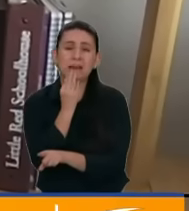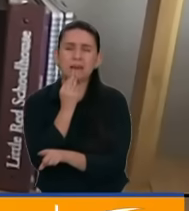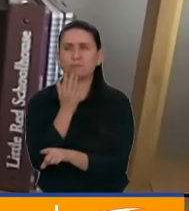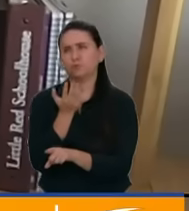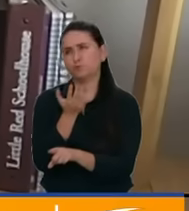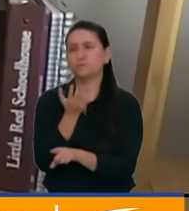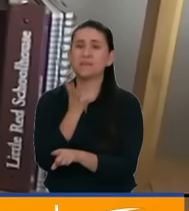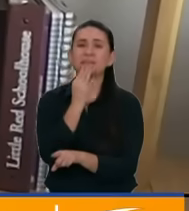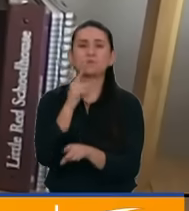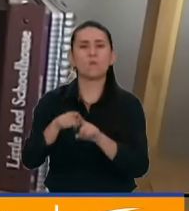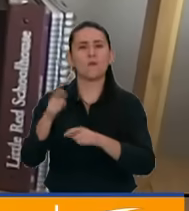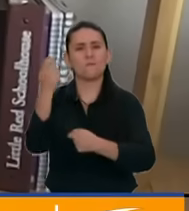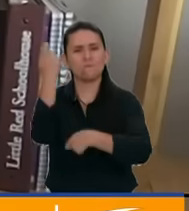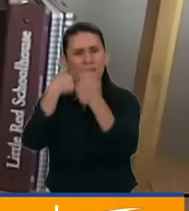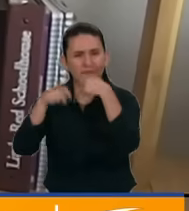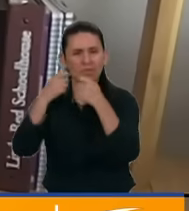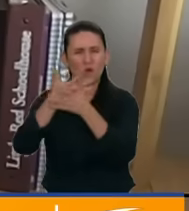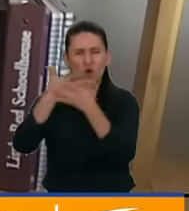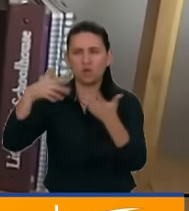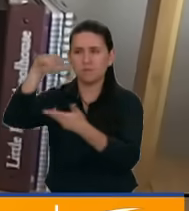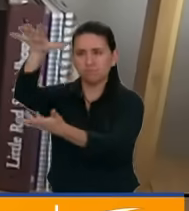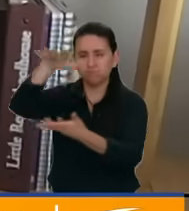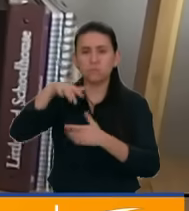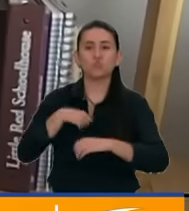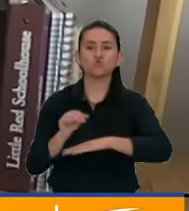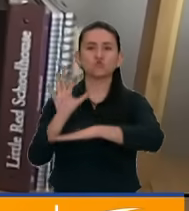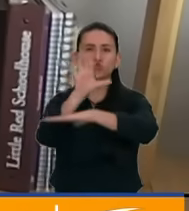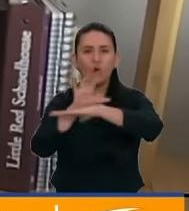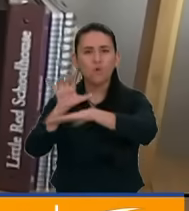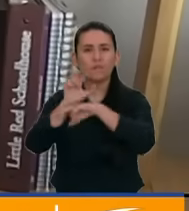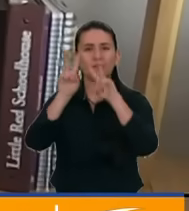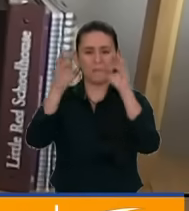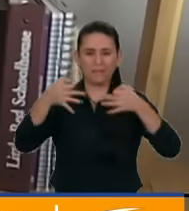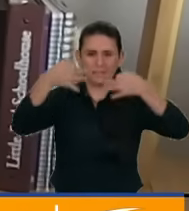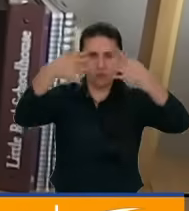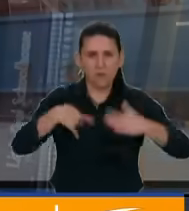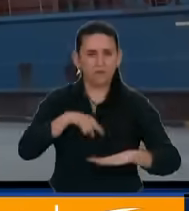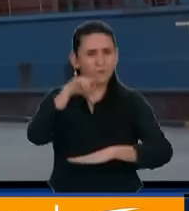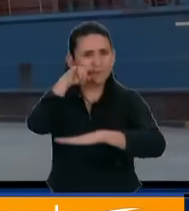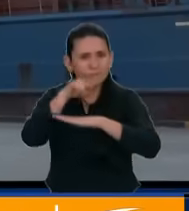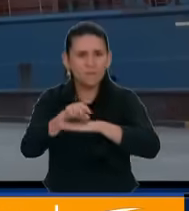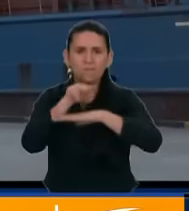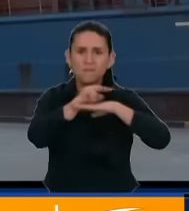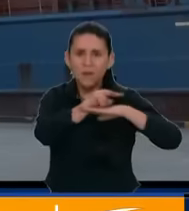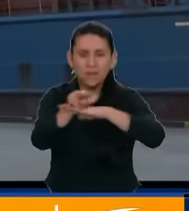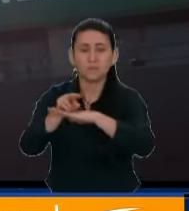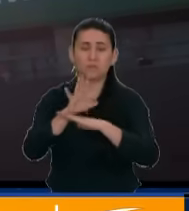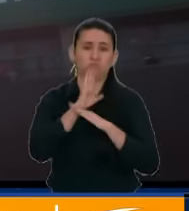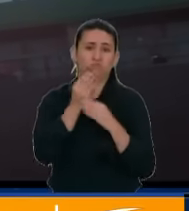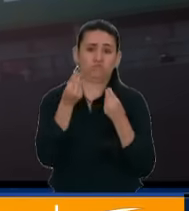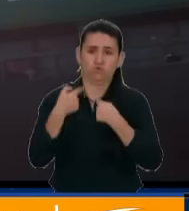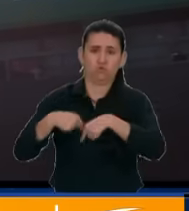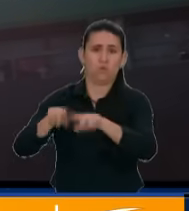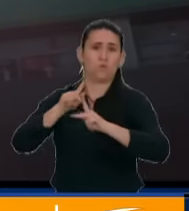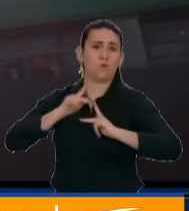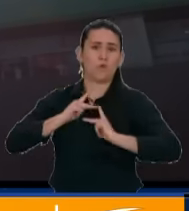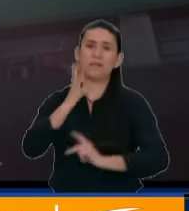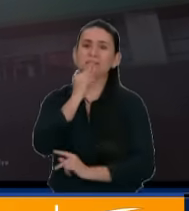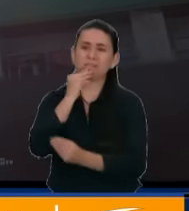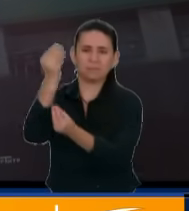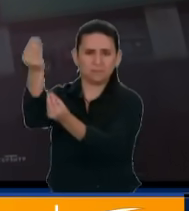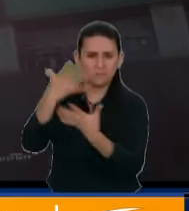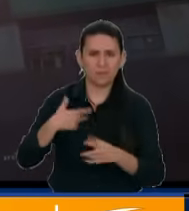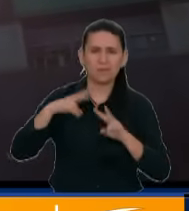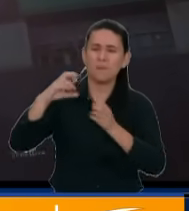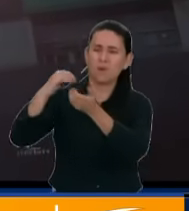digamos, nos ha vendido y estamos utilizando software en materia de seguridad, monitoreo y vigilancia, hay sistemas de cooperación,